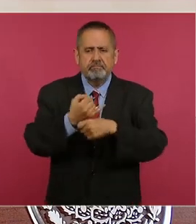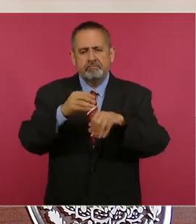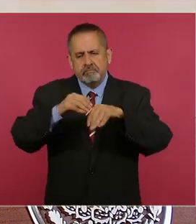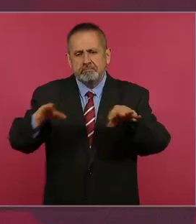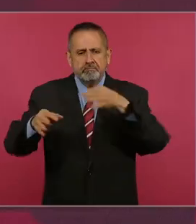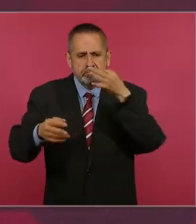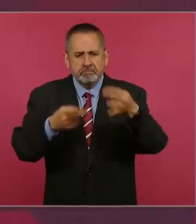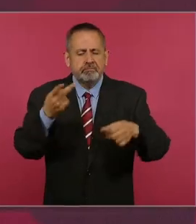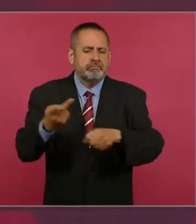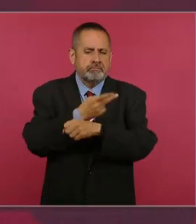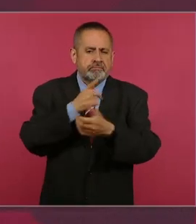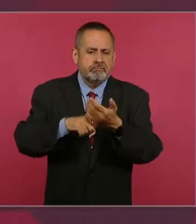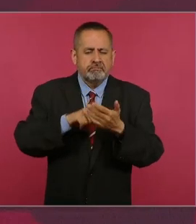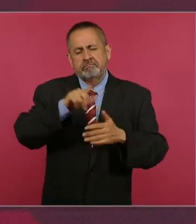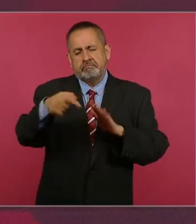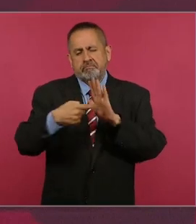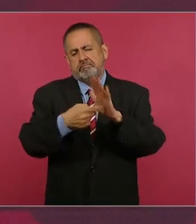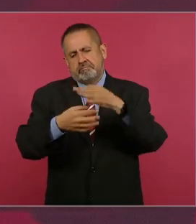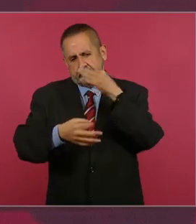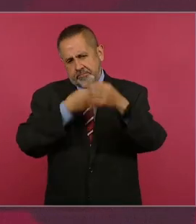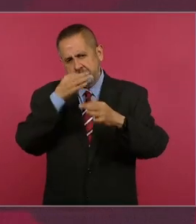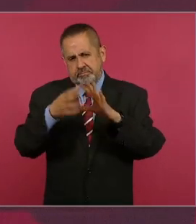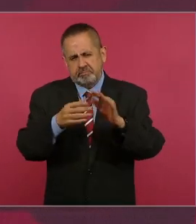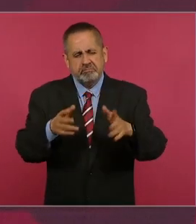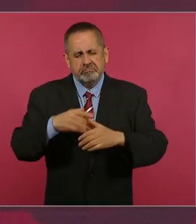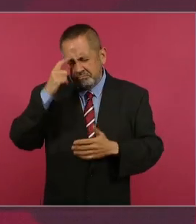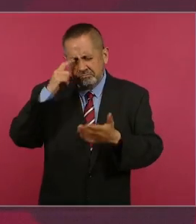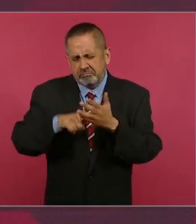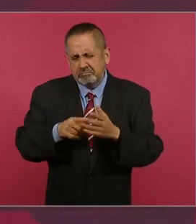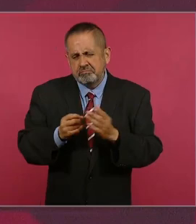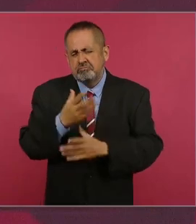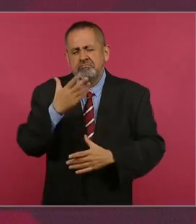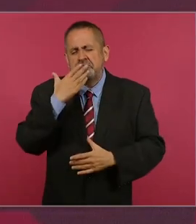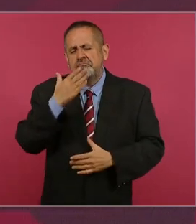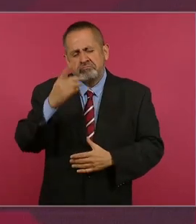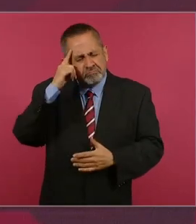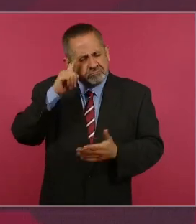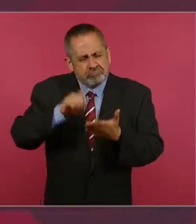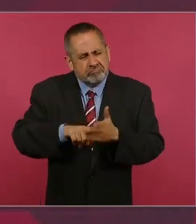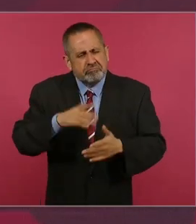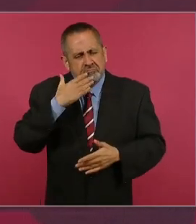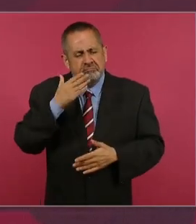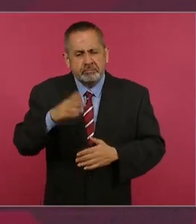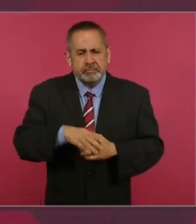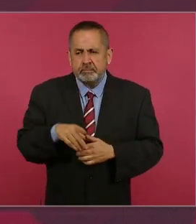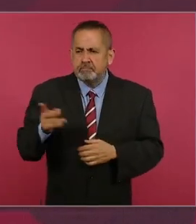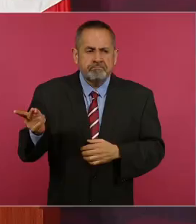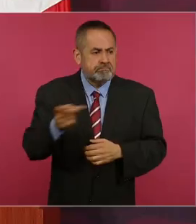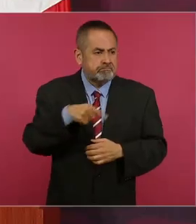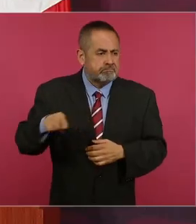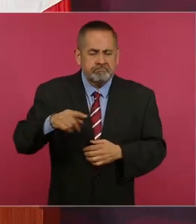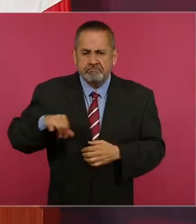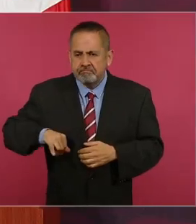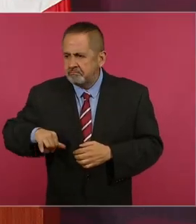de cómo nos va a ir. Bien, bien, hay mucho interés